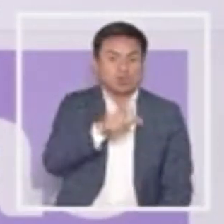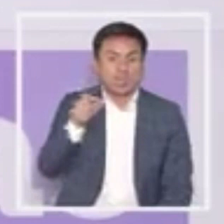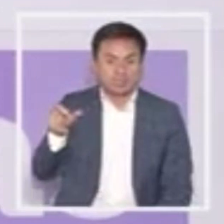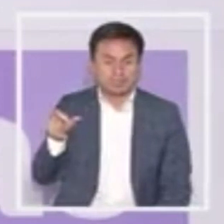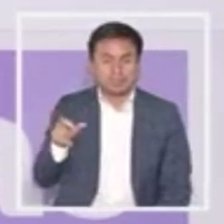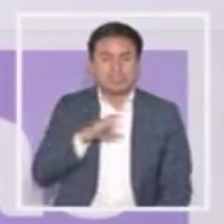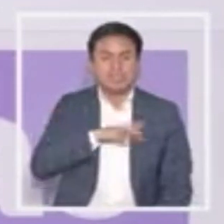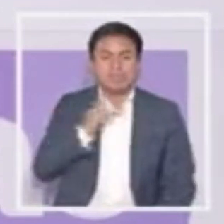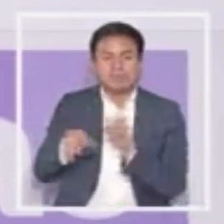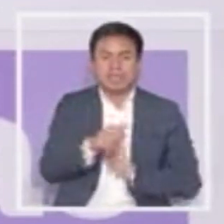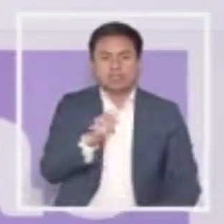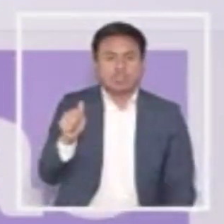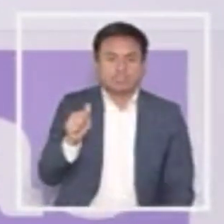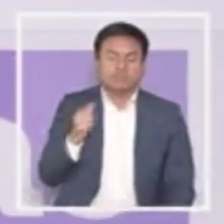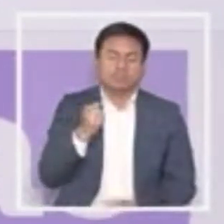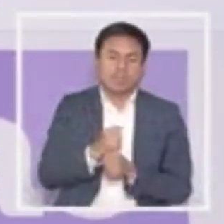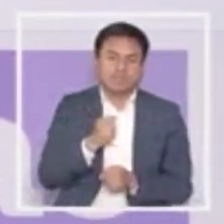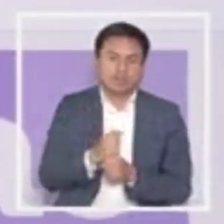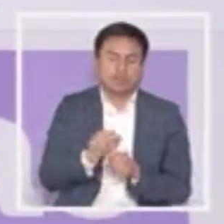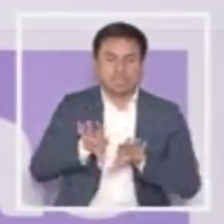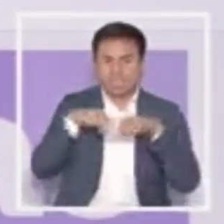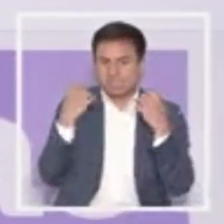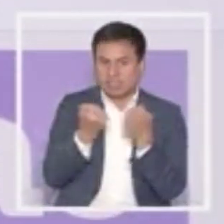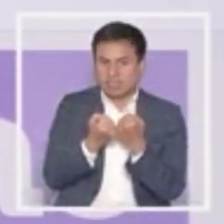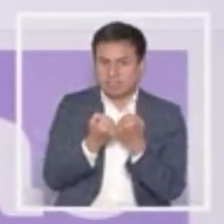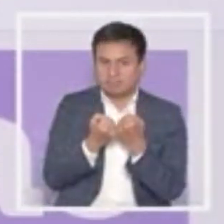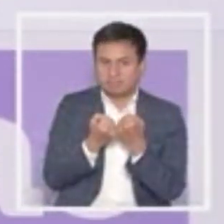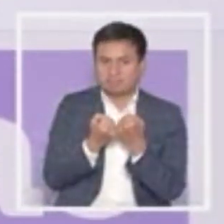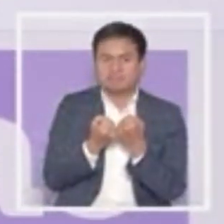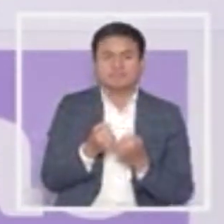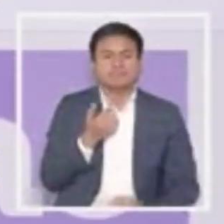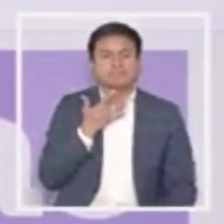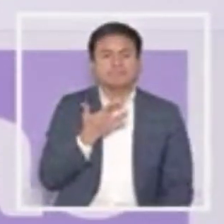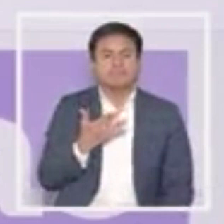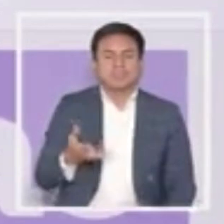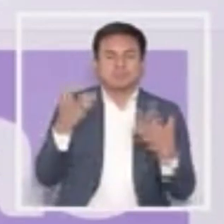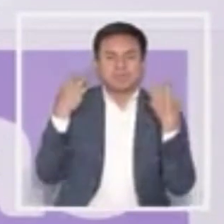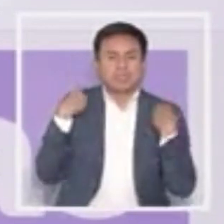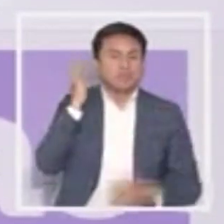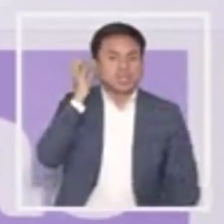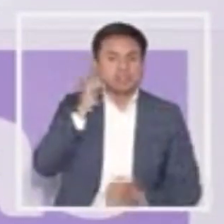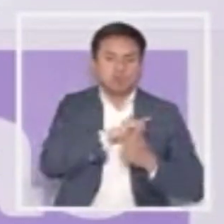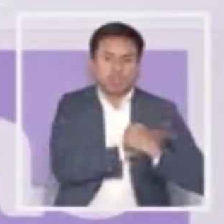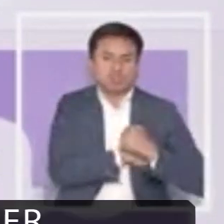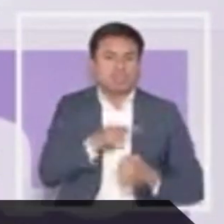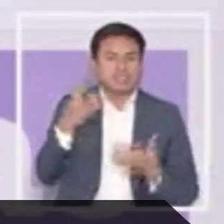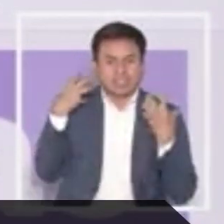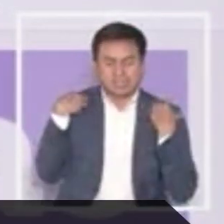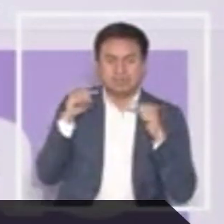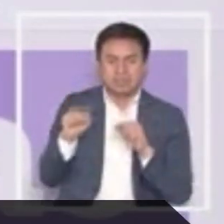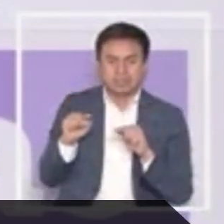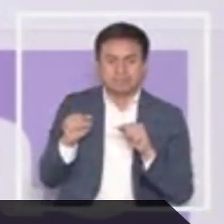Un Chile para todas es un trabajo integral que depende de las mujeres poderosas